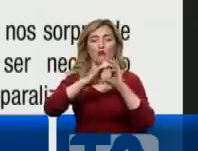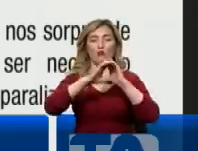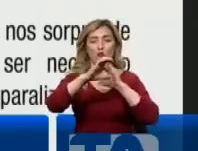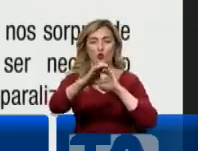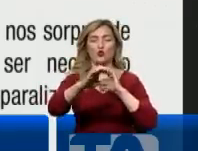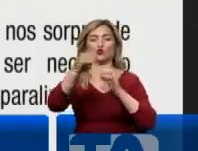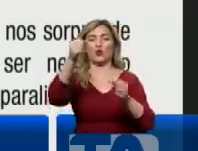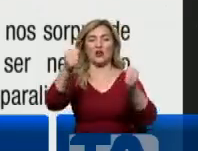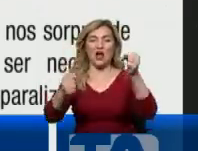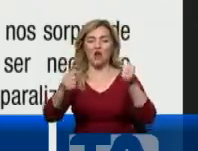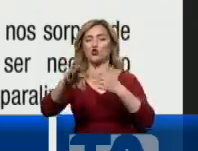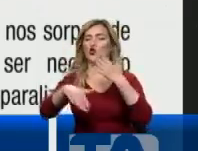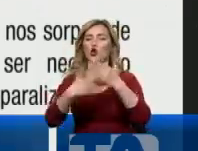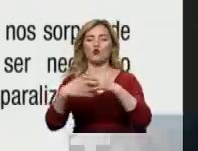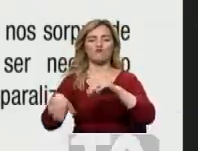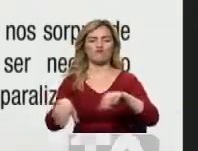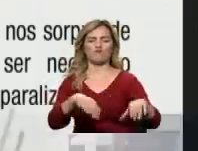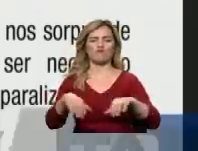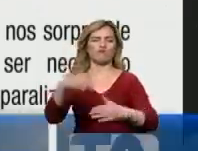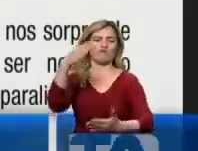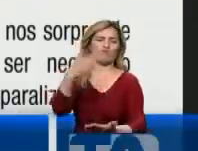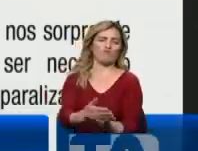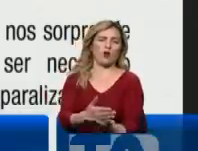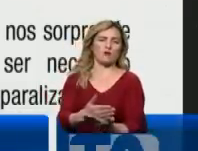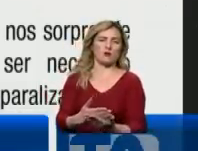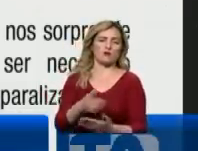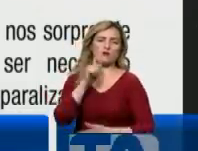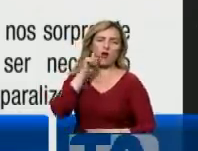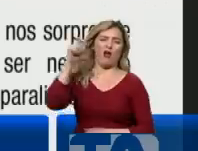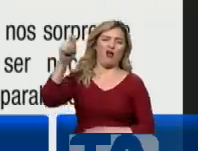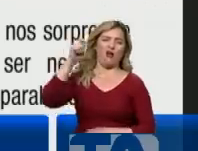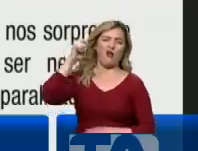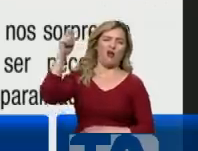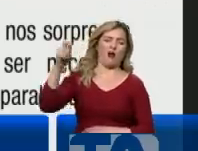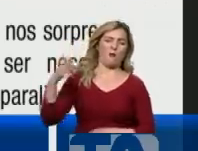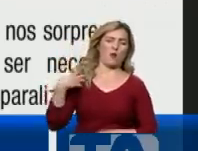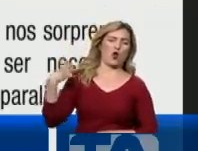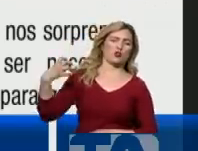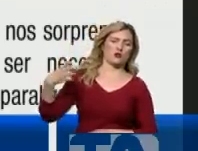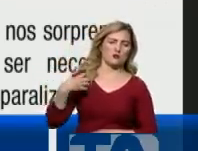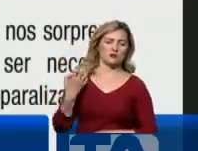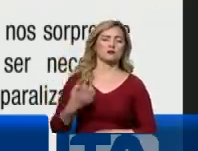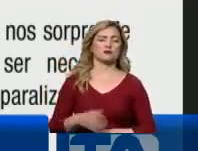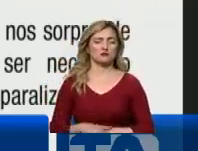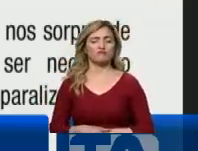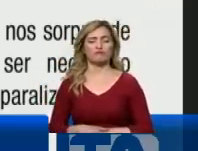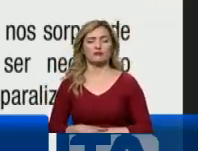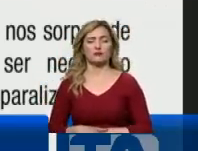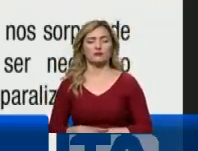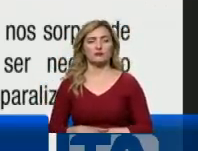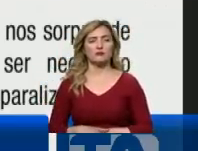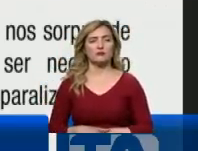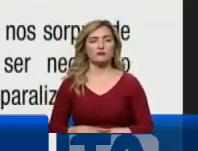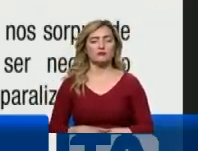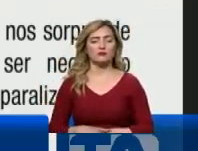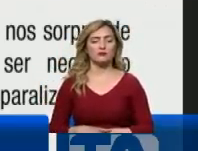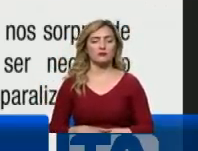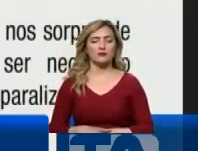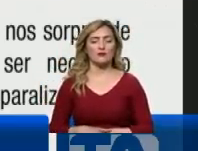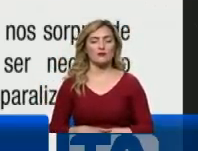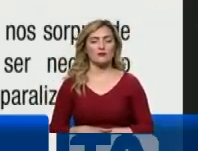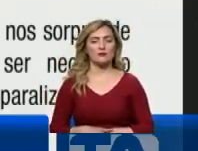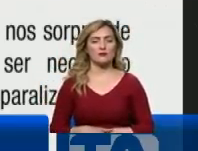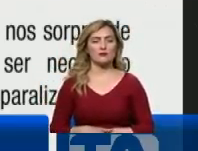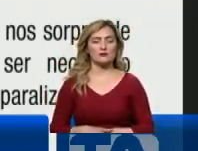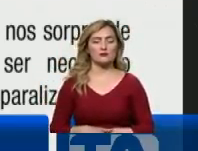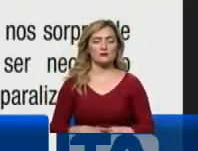clases se suspenden este 3 de octubre ante la advertencia de los transportistas de paralizar actividades. Esta medida incluye a